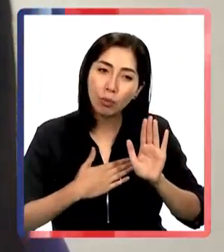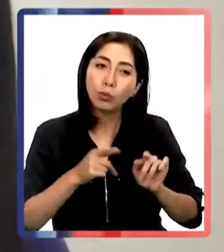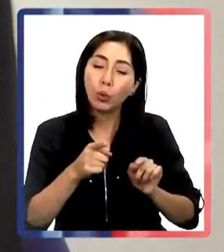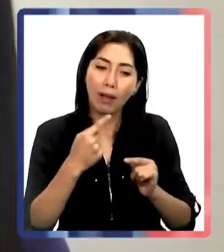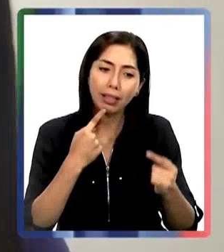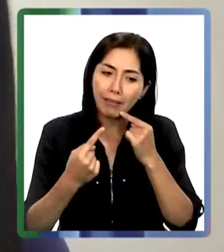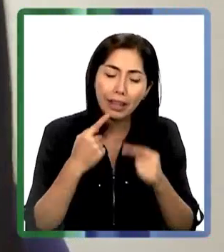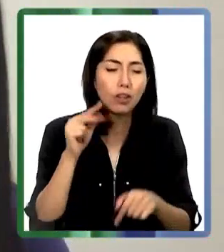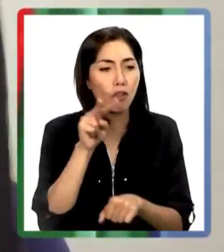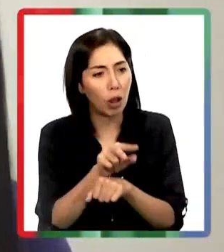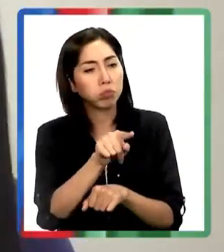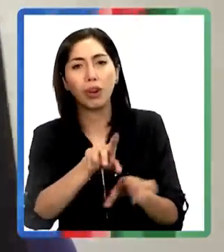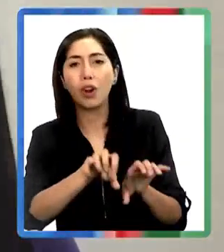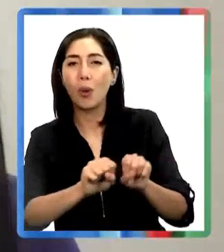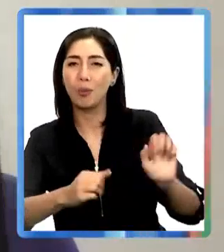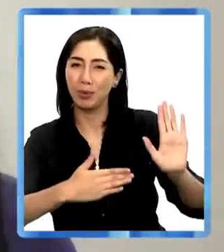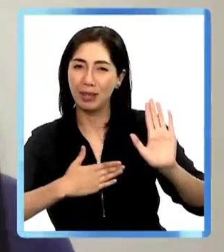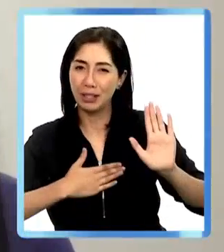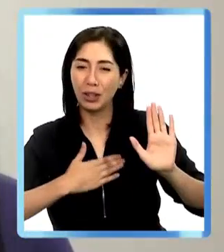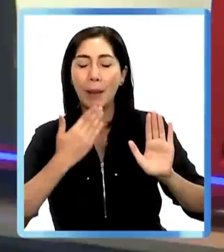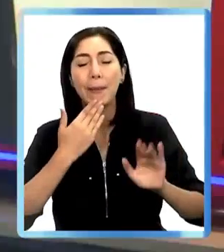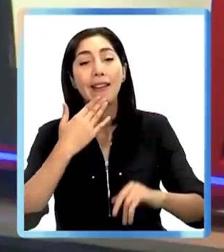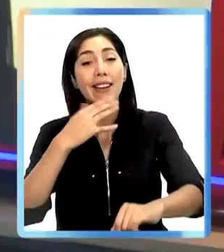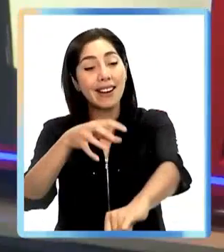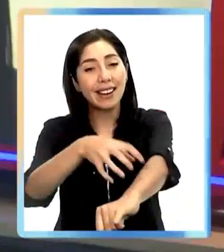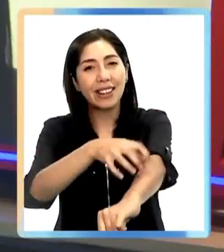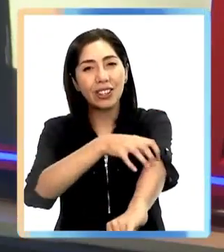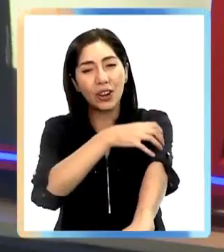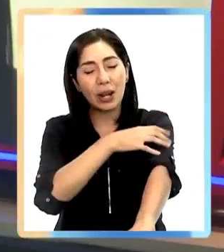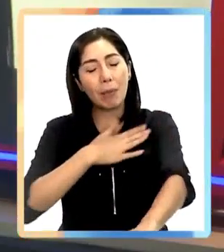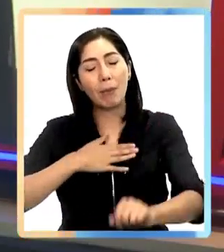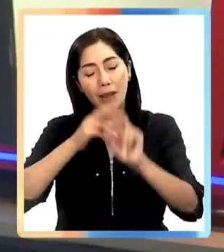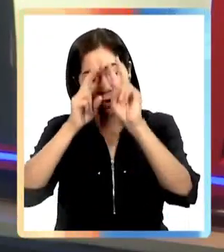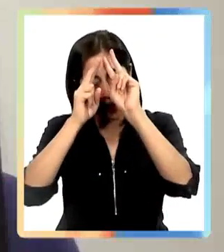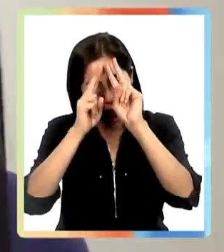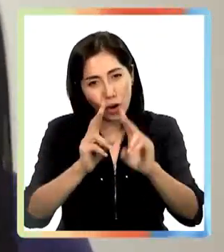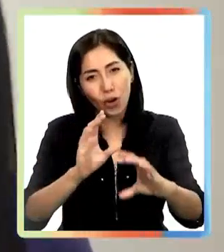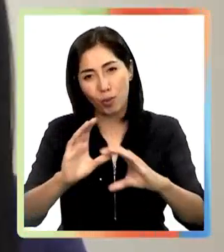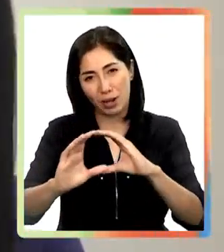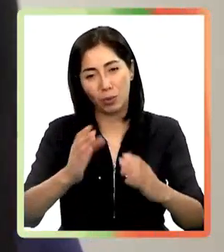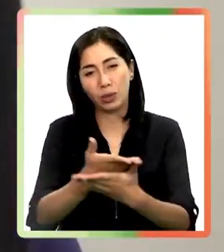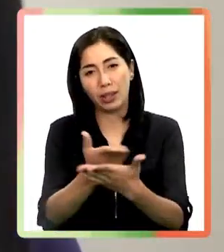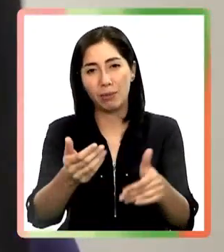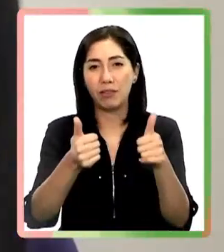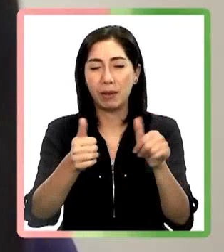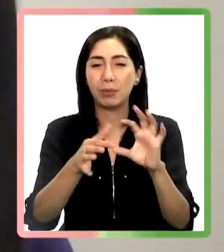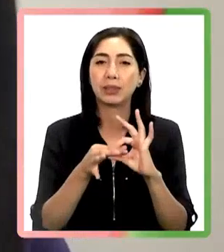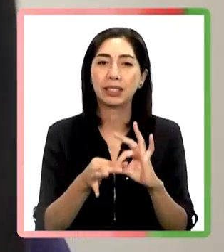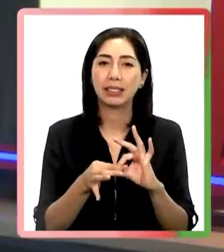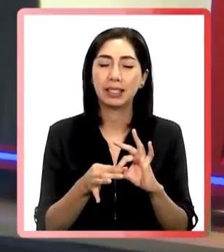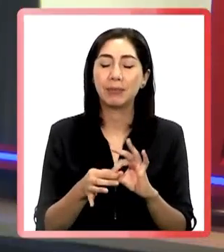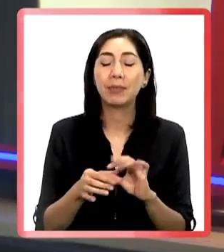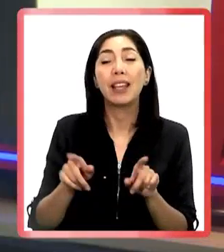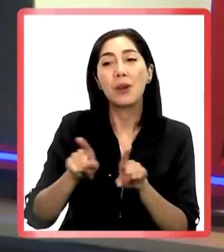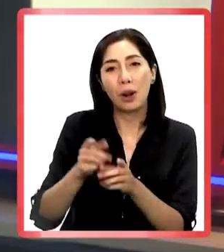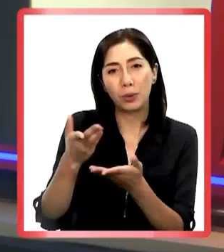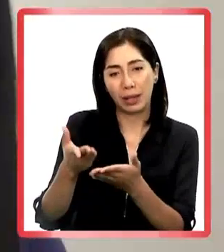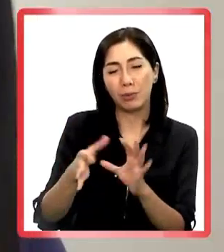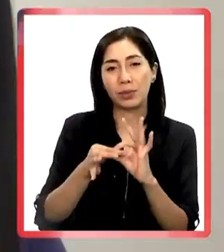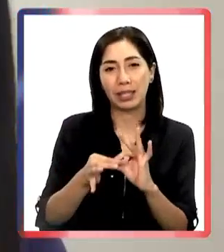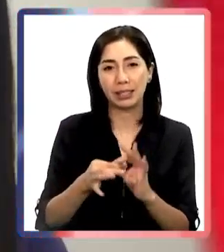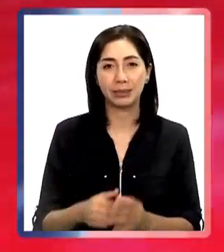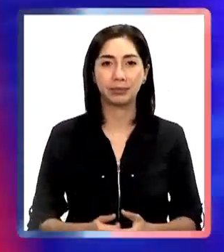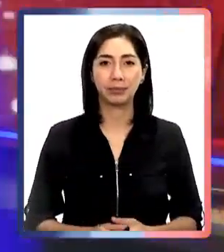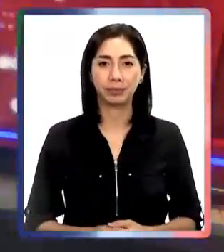en su entrevista, y a las regiones, pues, ¿eh? Siempre es tan grato, un honor para mí comunicarme con las regiones. Que estén muy bien, muchas gracias. Igualmente, muchas